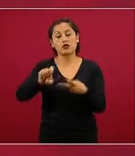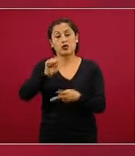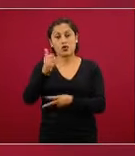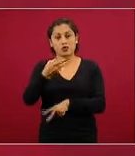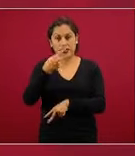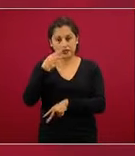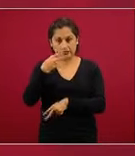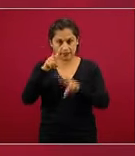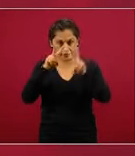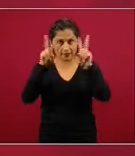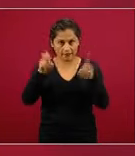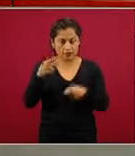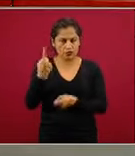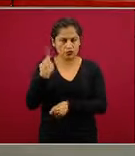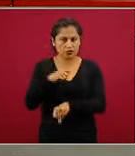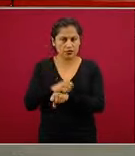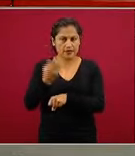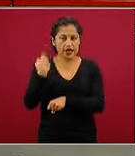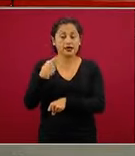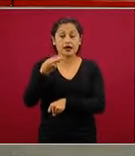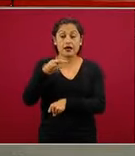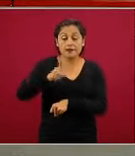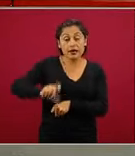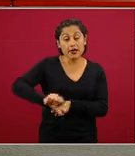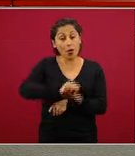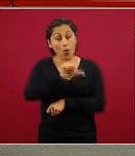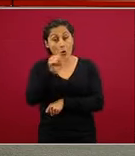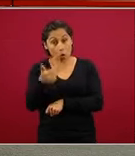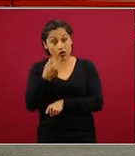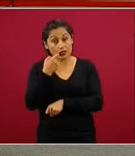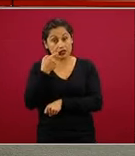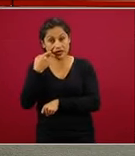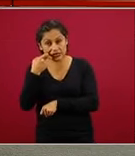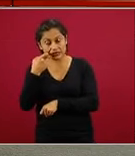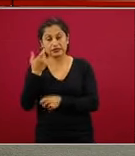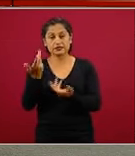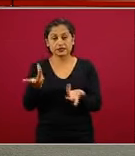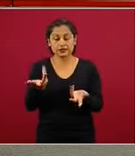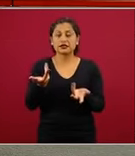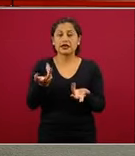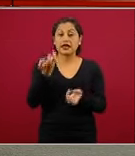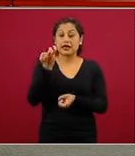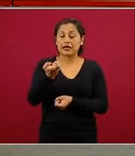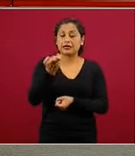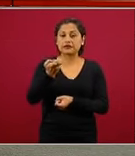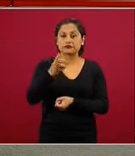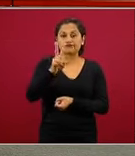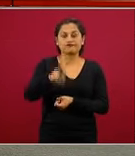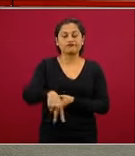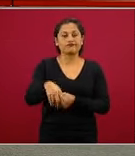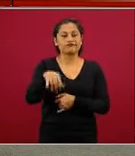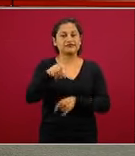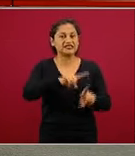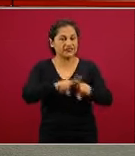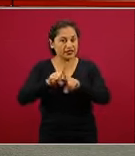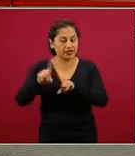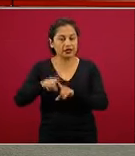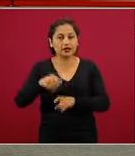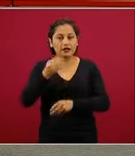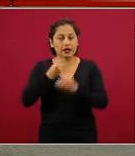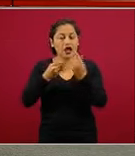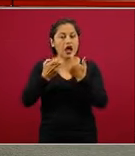exactamente hace una semana. Pero hay adicciones, hay consumo de otras sustancias que tienen un potencial adictivo y son las